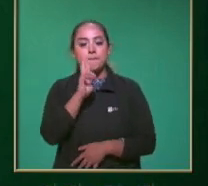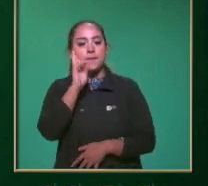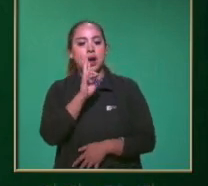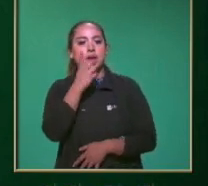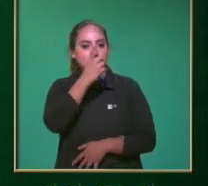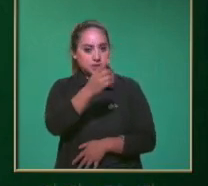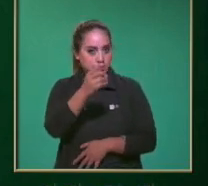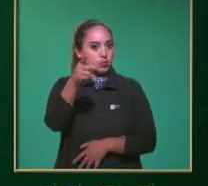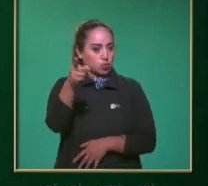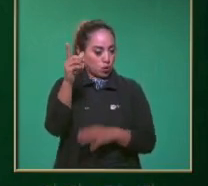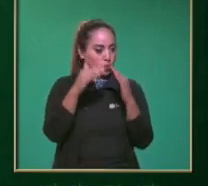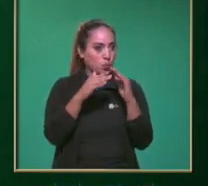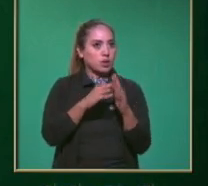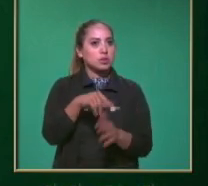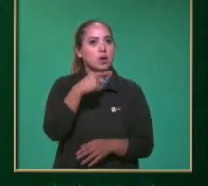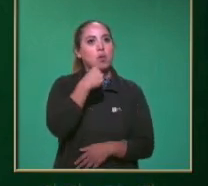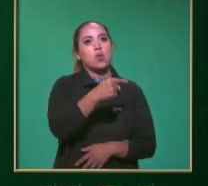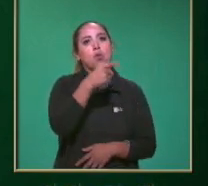desde casita.